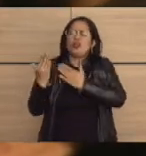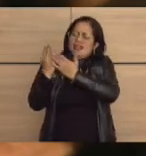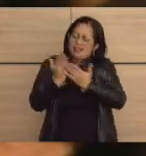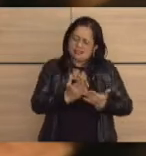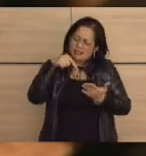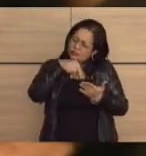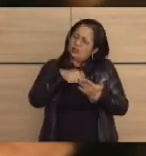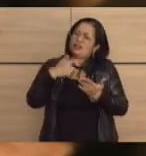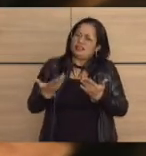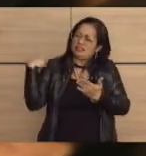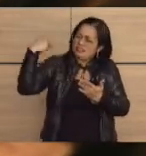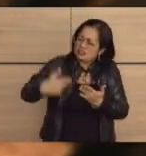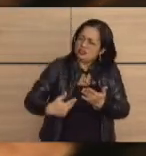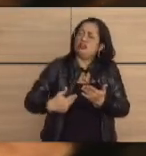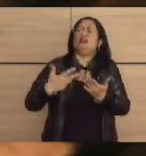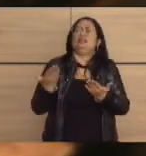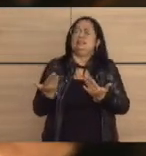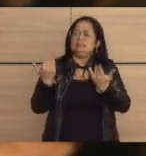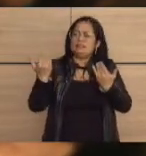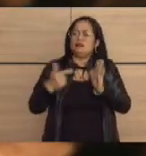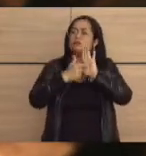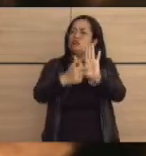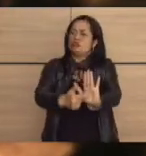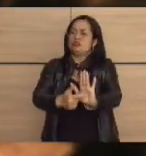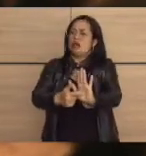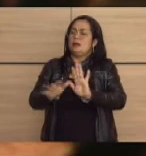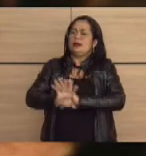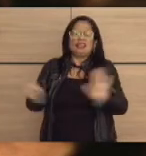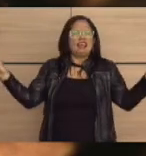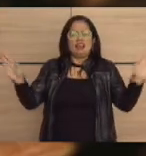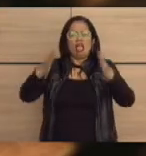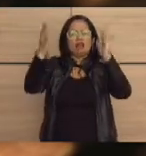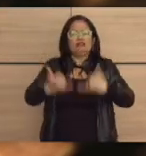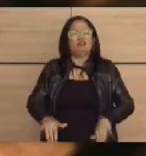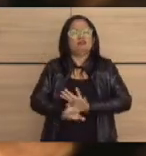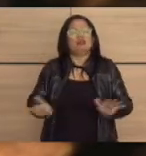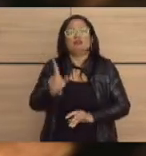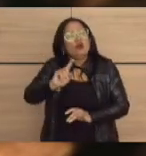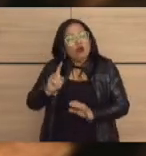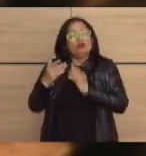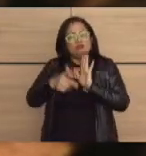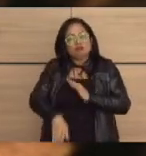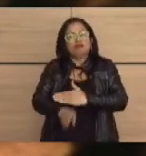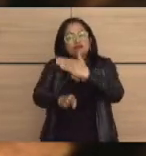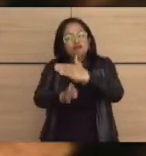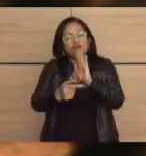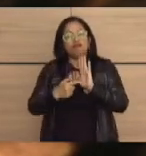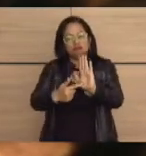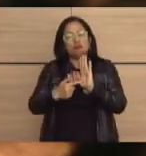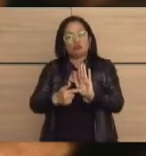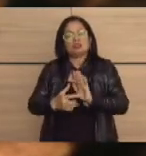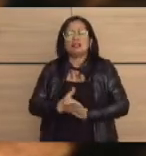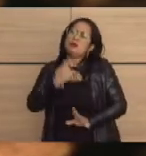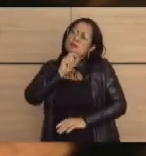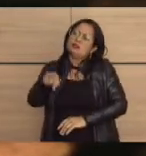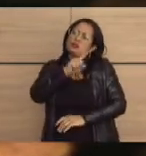desde, pues, la historia que usted hace, incluso para que se acabe la vaina, usted nombra pues ese acontecimiento, y la pregunta es